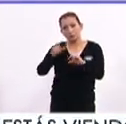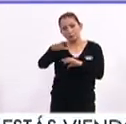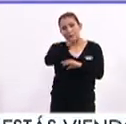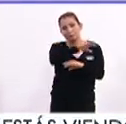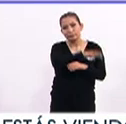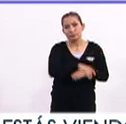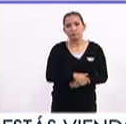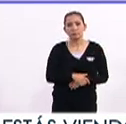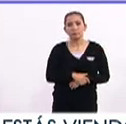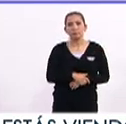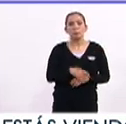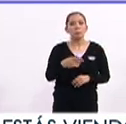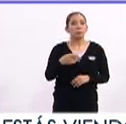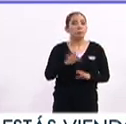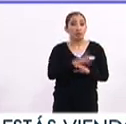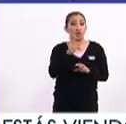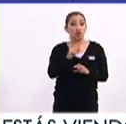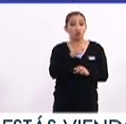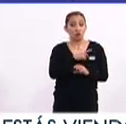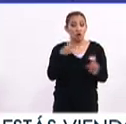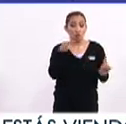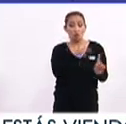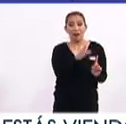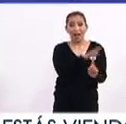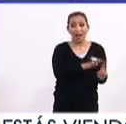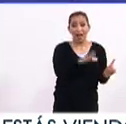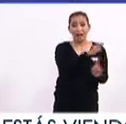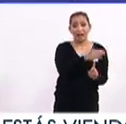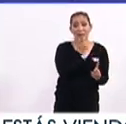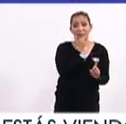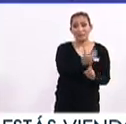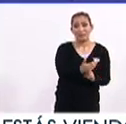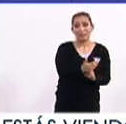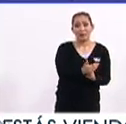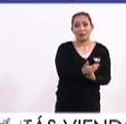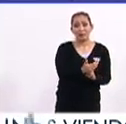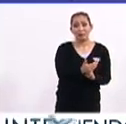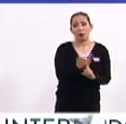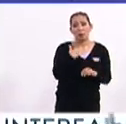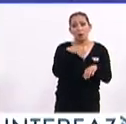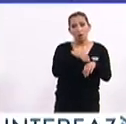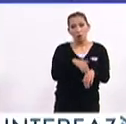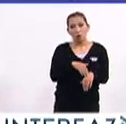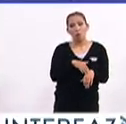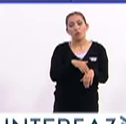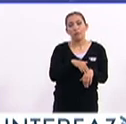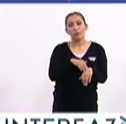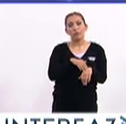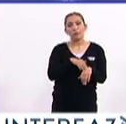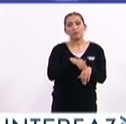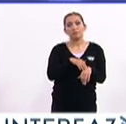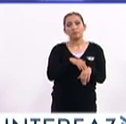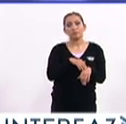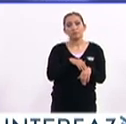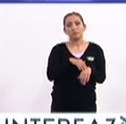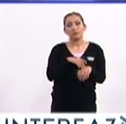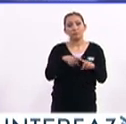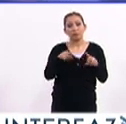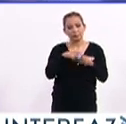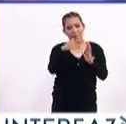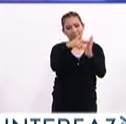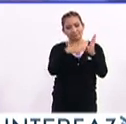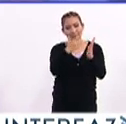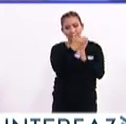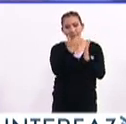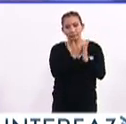disciplinas. Entonces no nada más es la disciplina de, el cumplir con las especificaciones